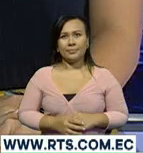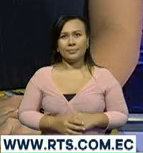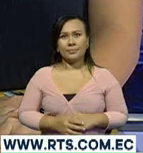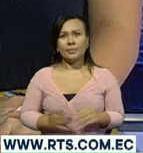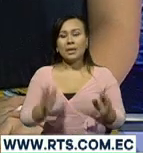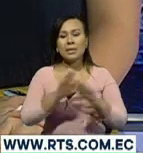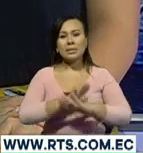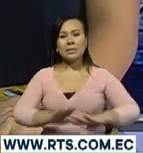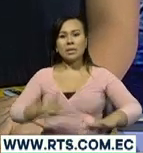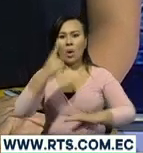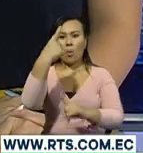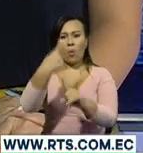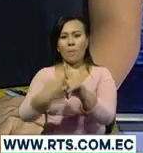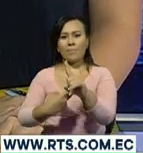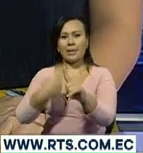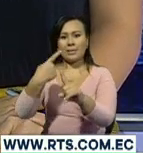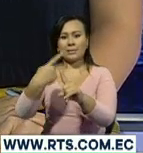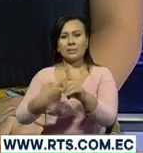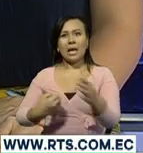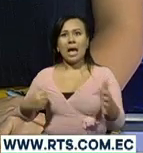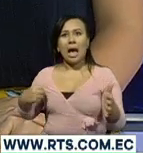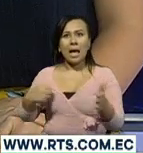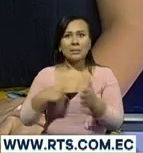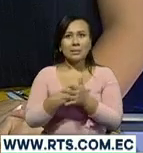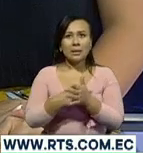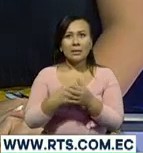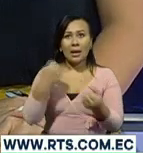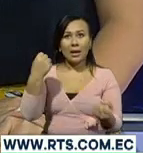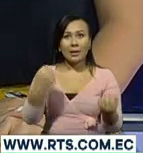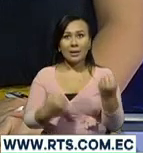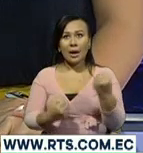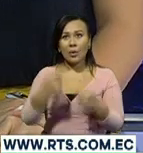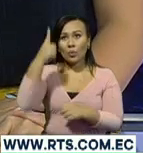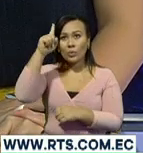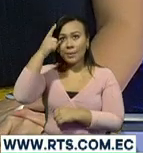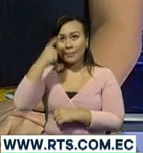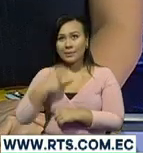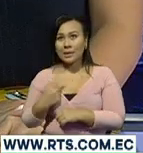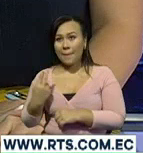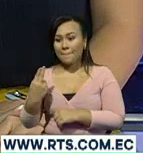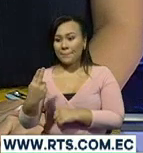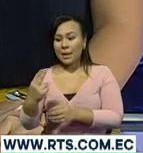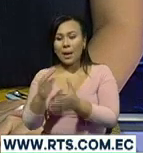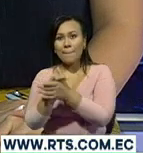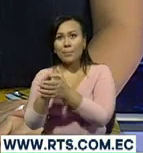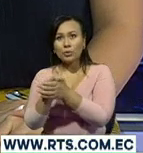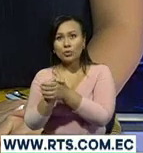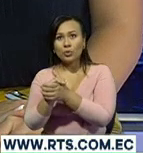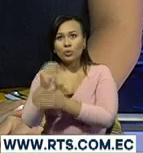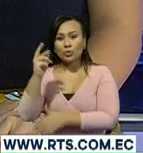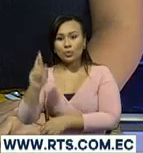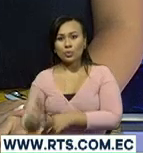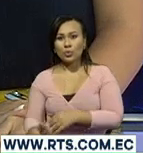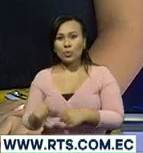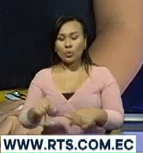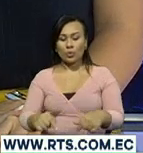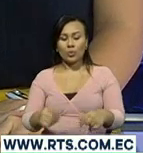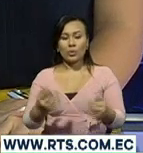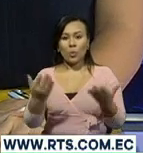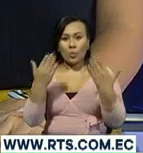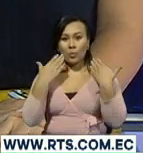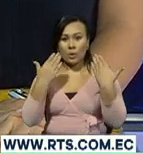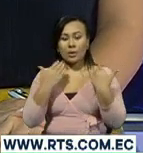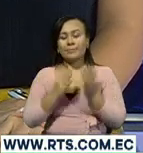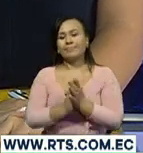Tras casi un mes de un accidente de tránsito que dejó herida a una pareja de esposos en el suroeste de Guayaquil, la